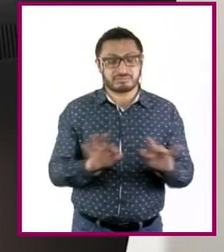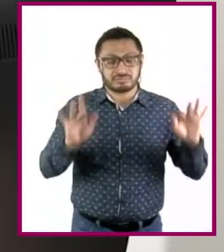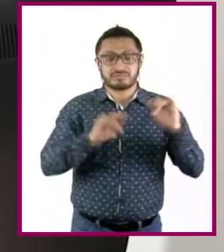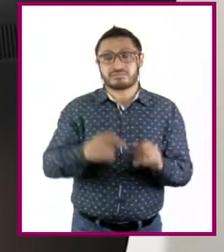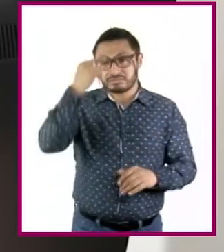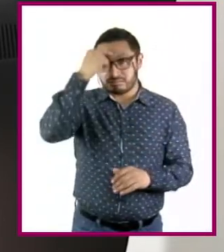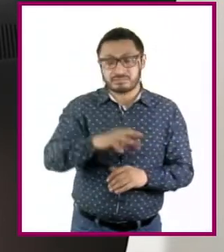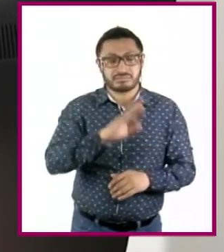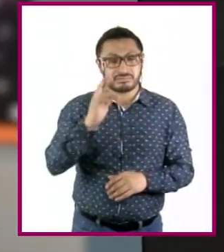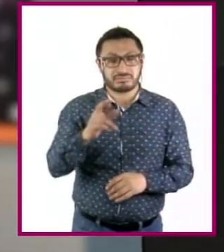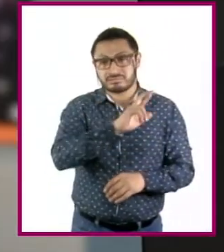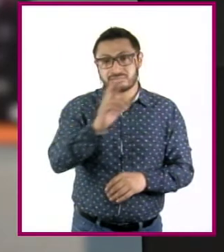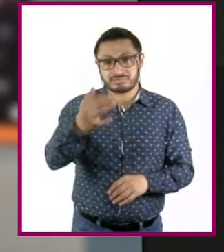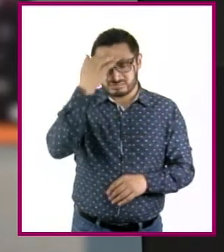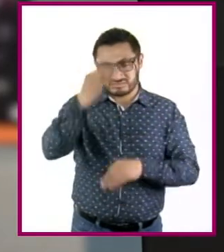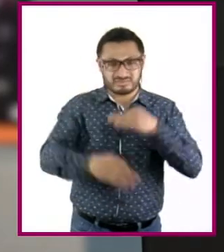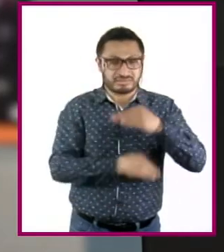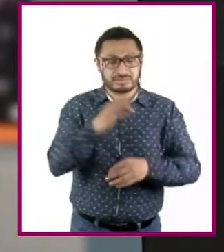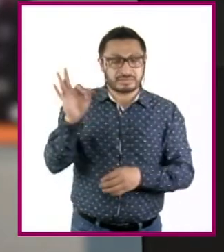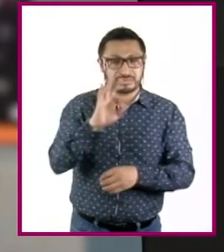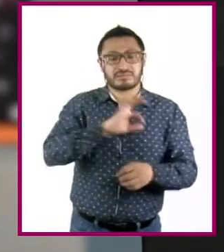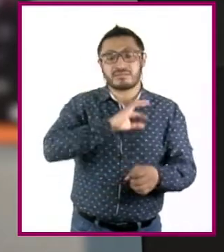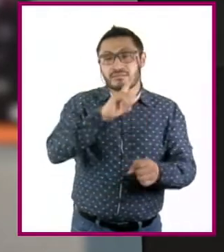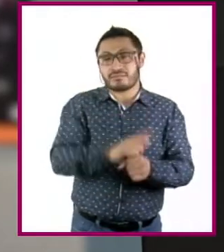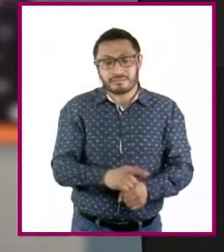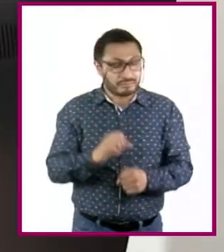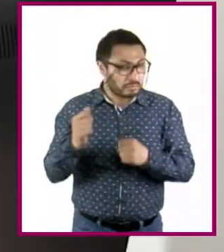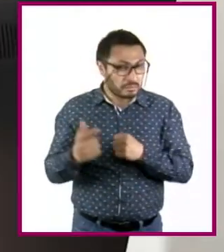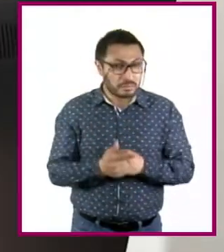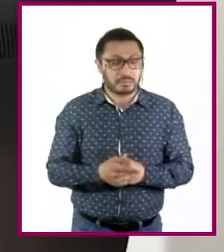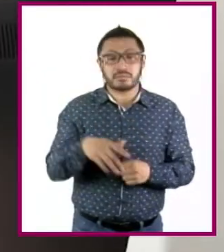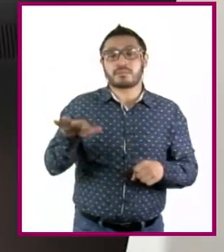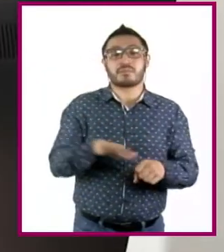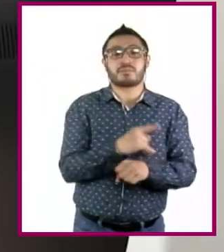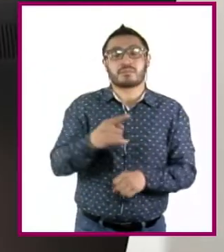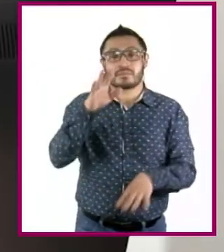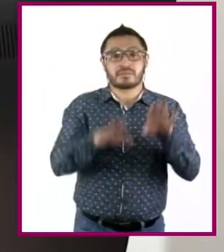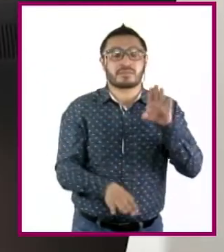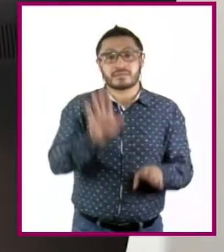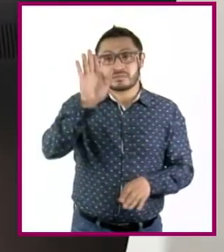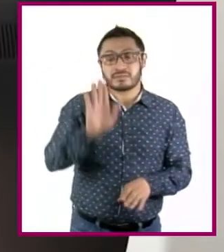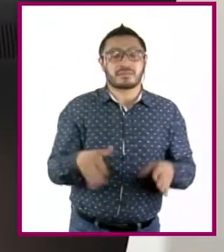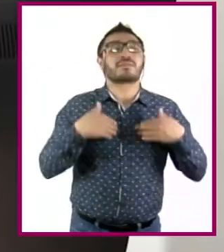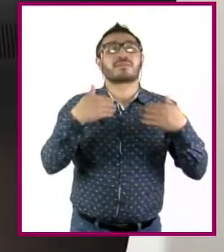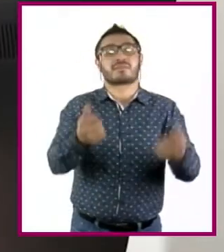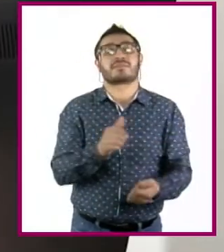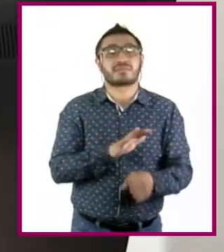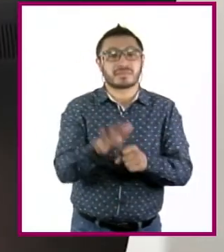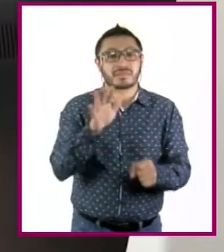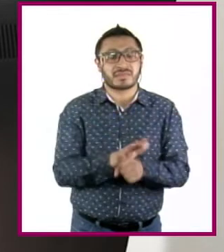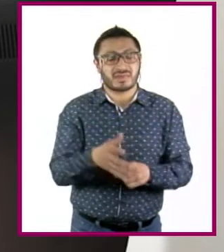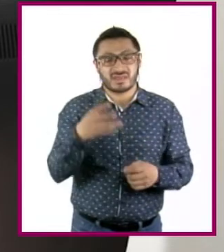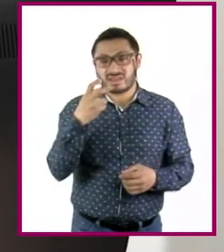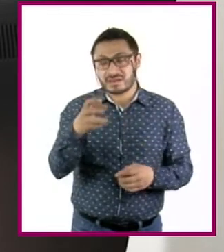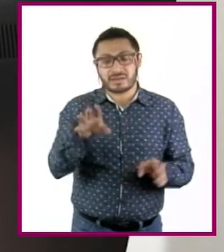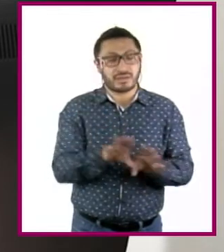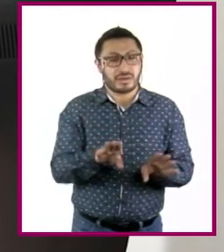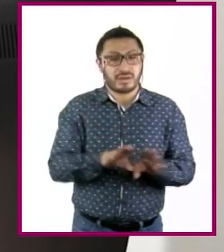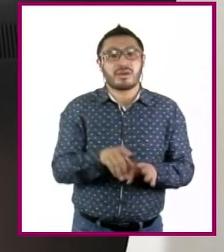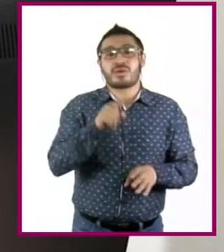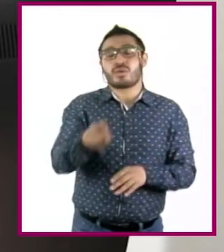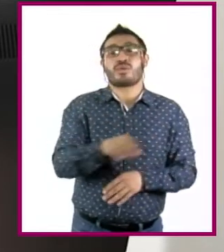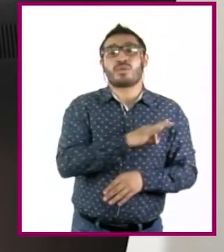los posibles casos de excepción. Sobre todo porque muchas veces parece que lo que nos permite entender las excepciones es la capacidad